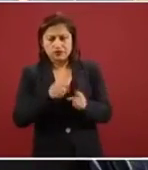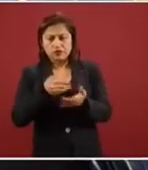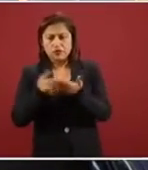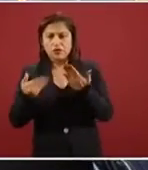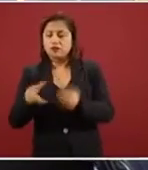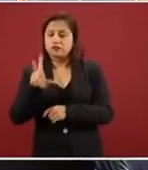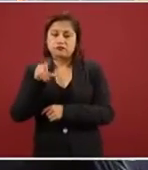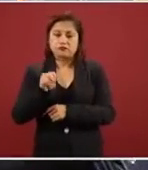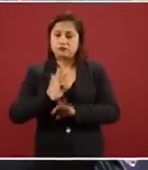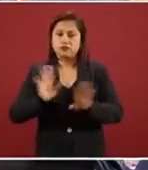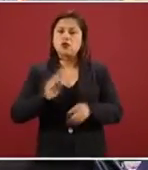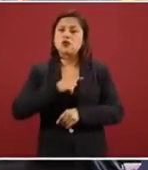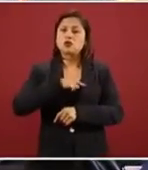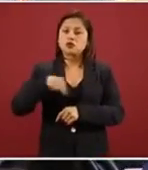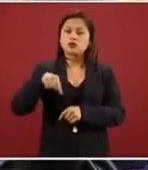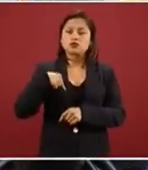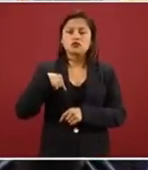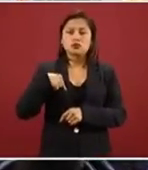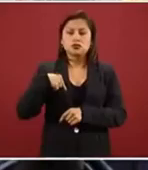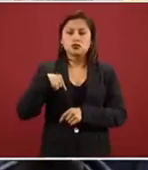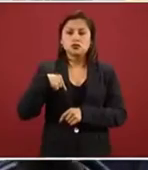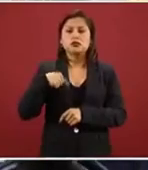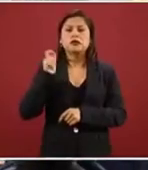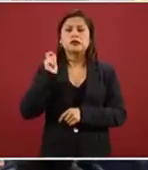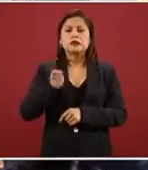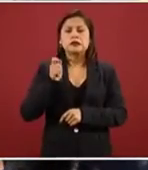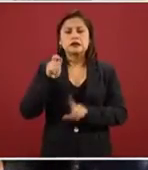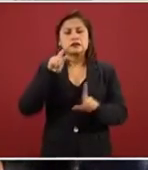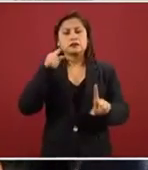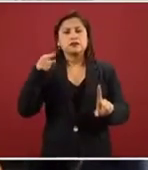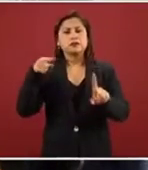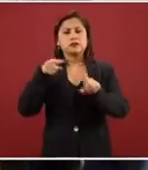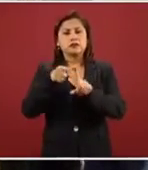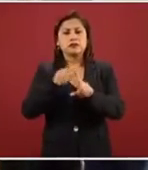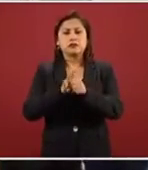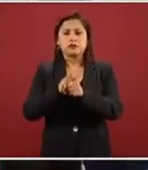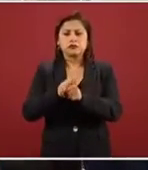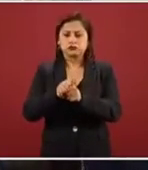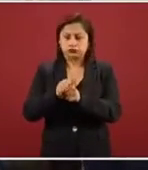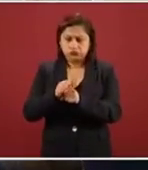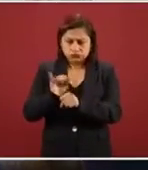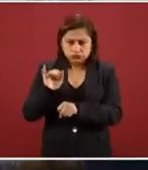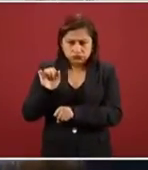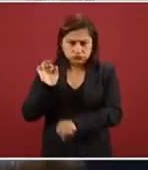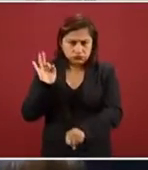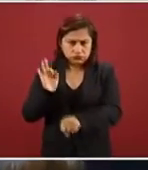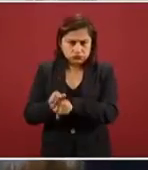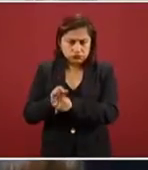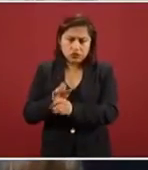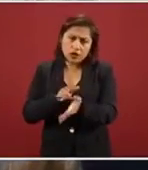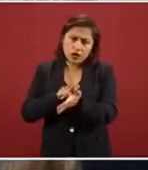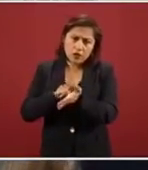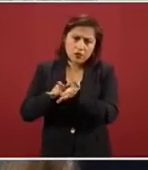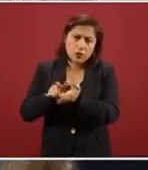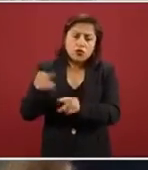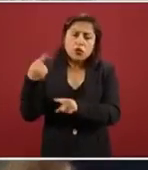ofreciendo es protección y apoyo para los